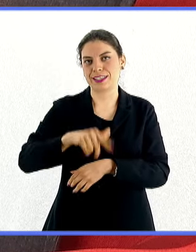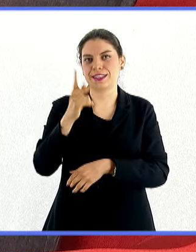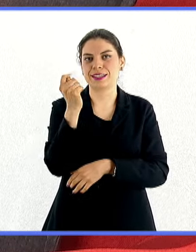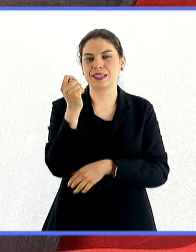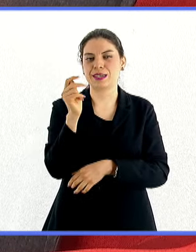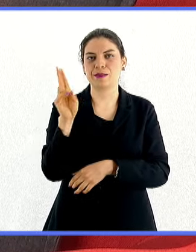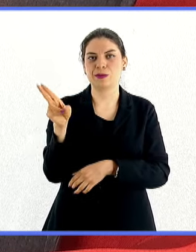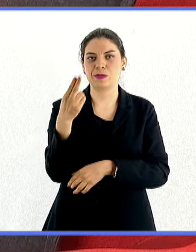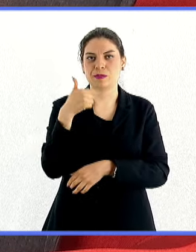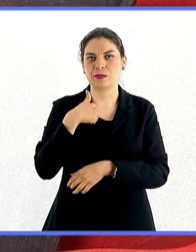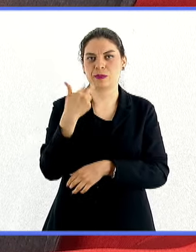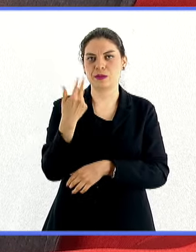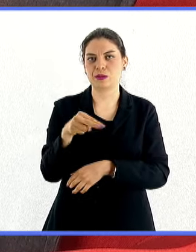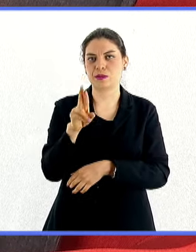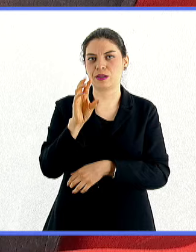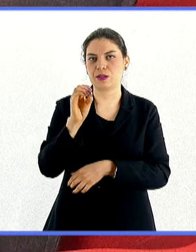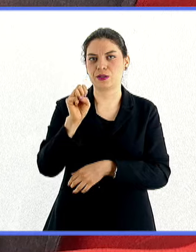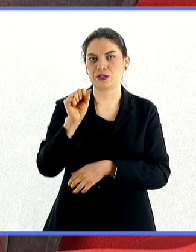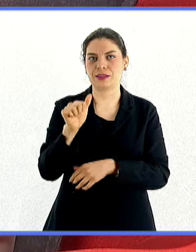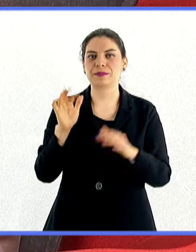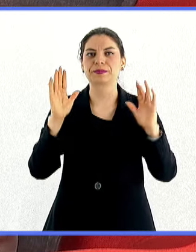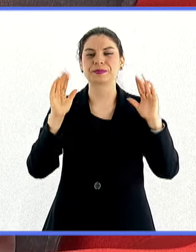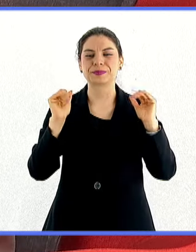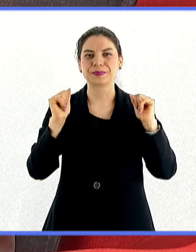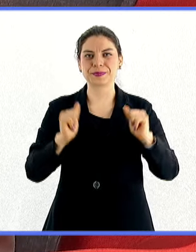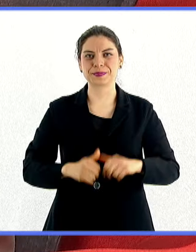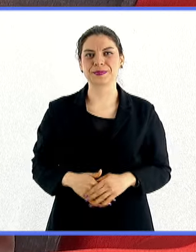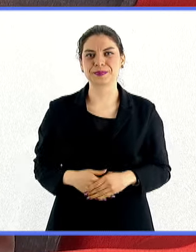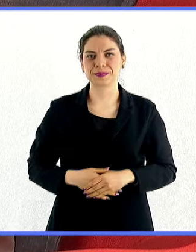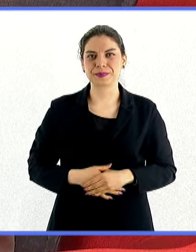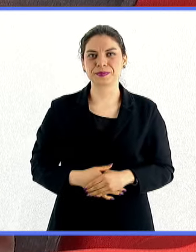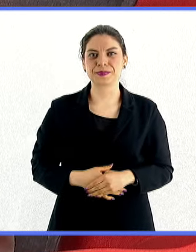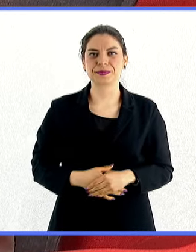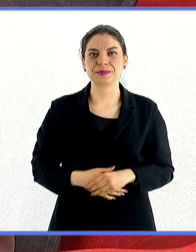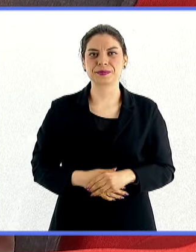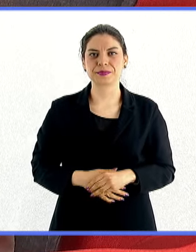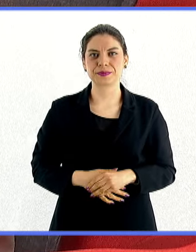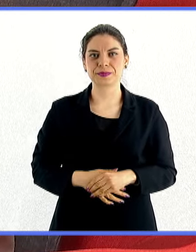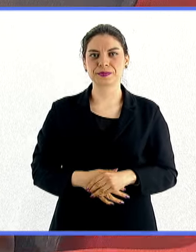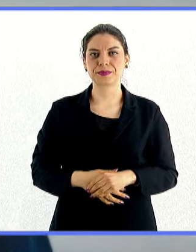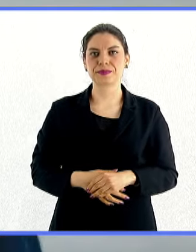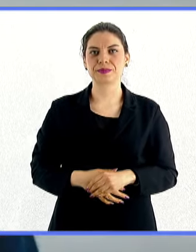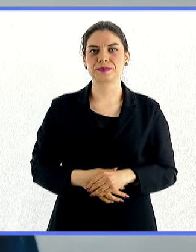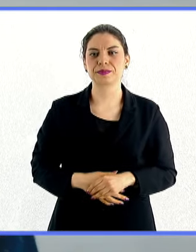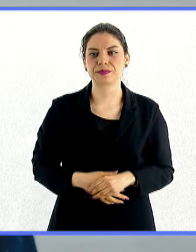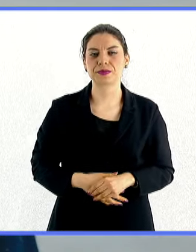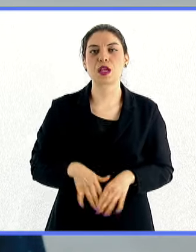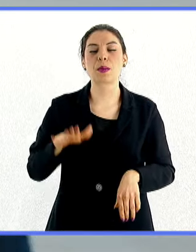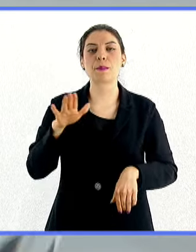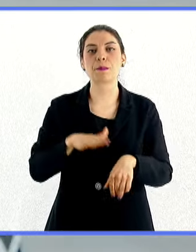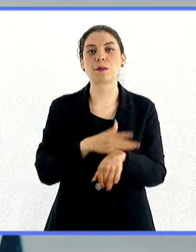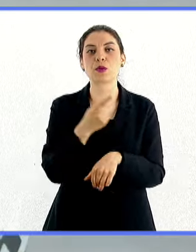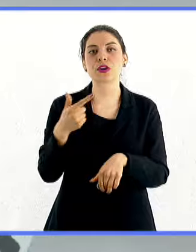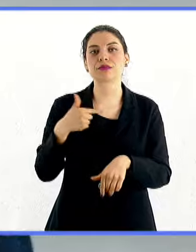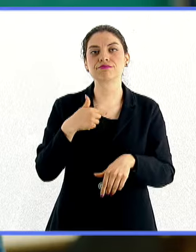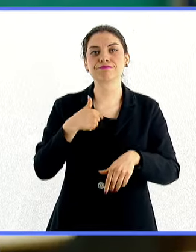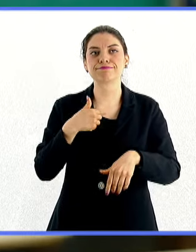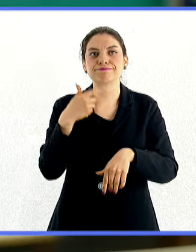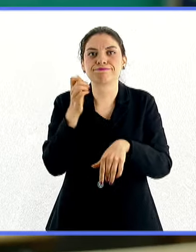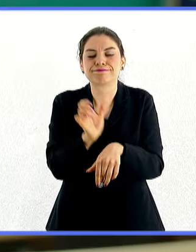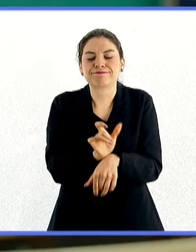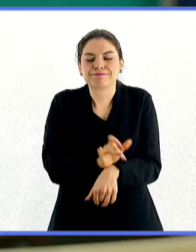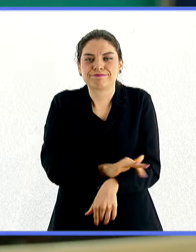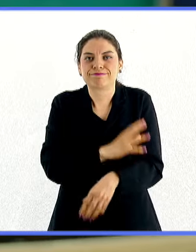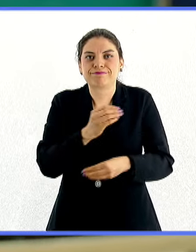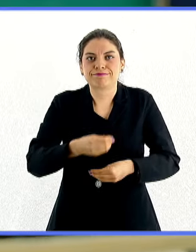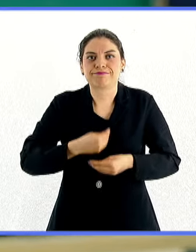UNAM. Mi nombre es Rosa Brizuela. Adiós. Porque inspiras mi creatividad al infinito. Porque